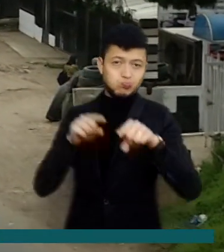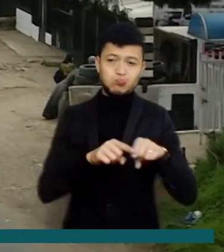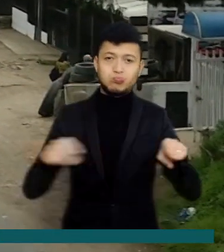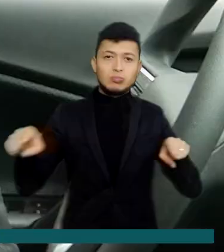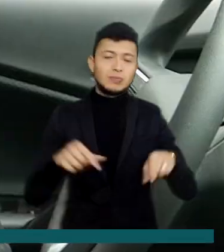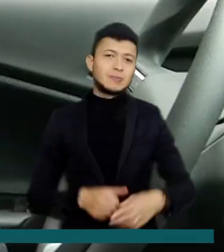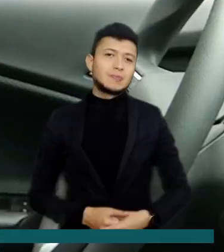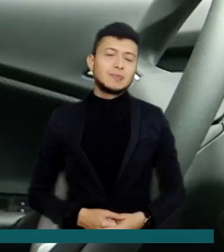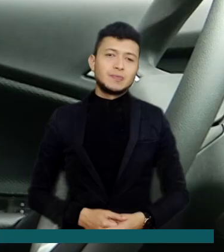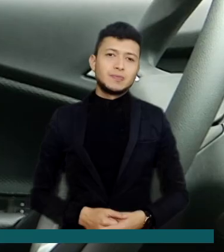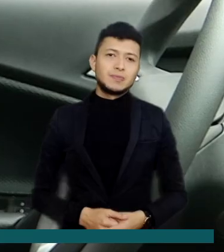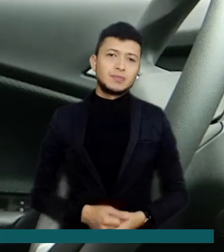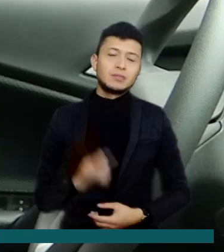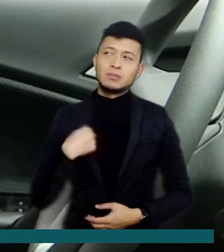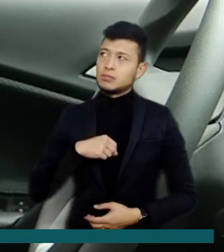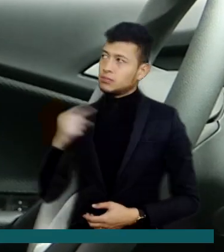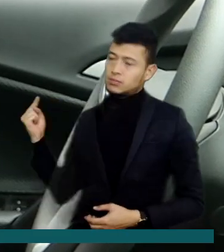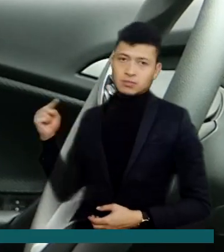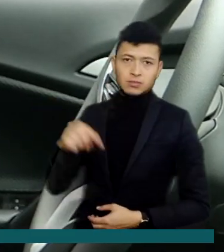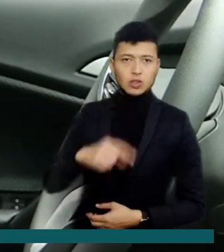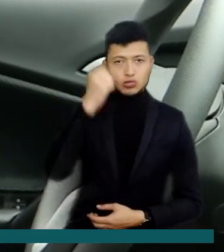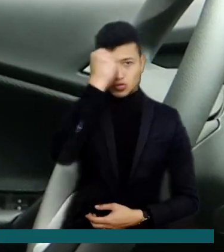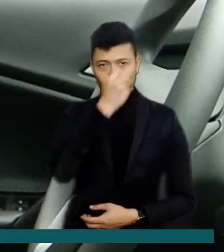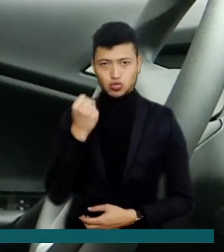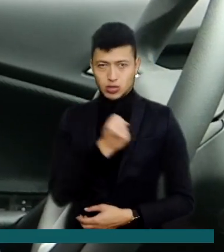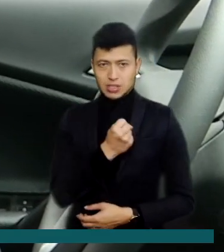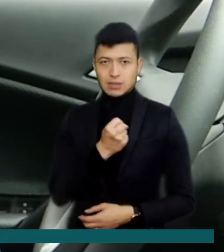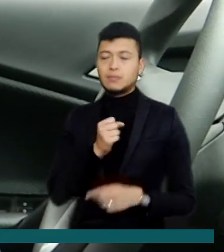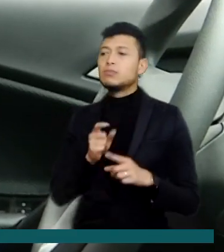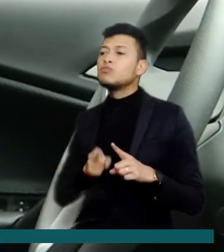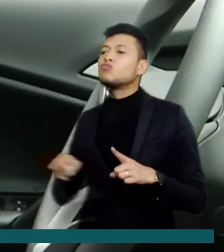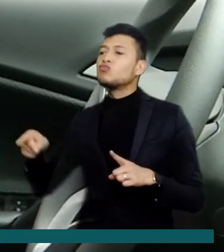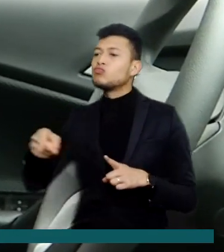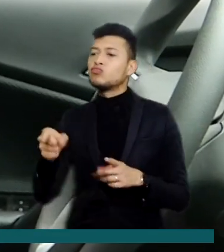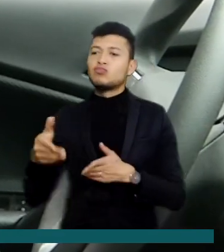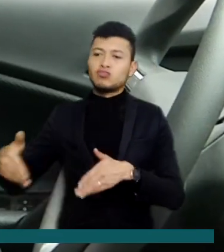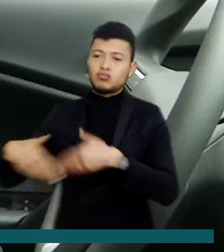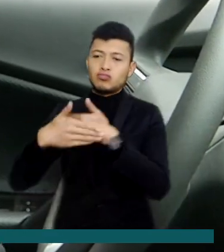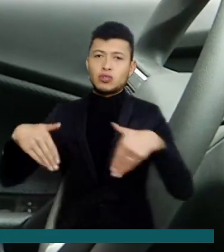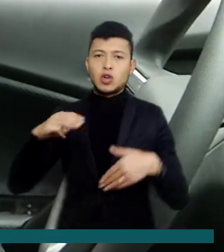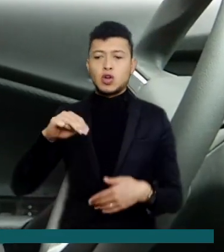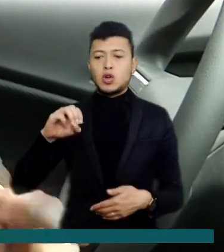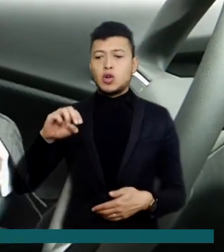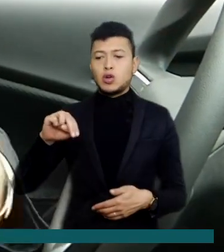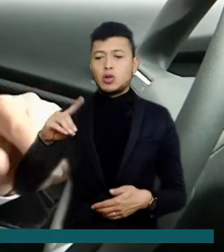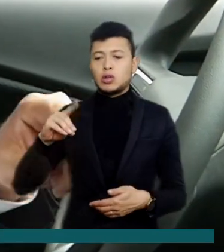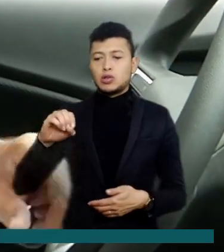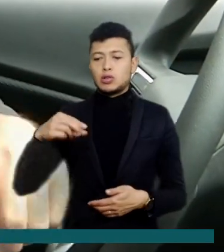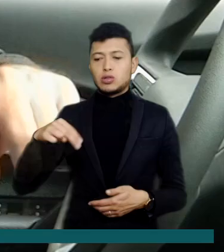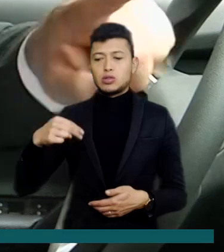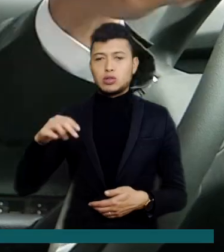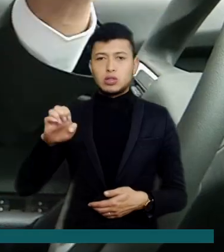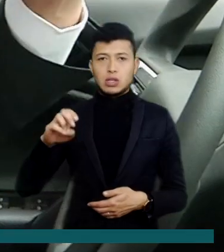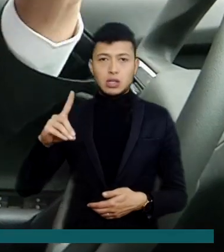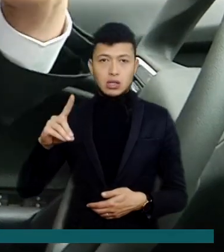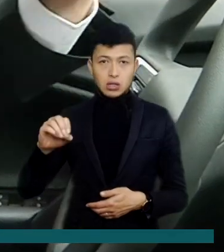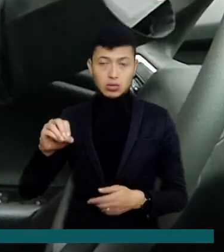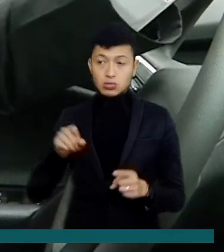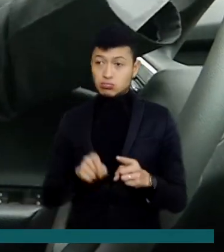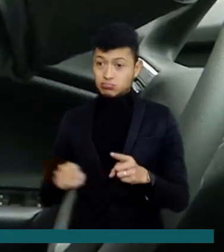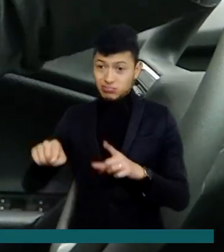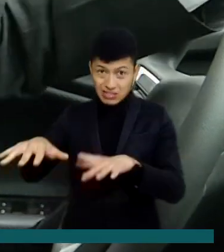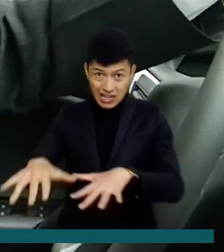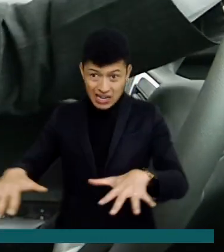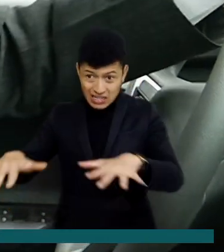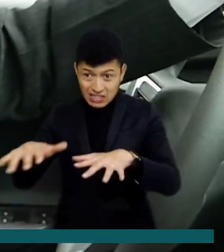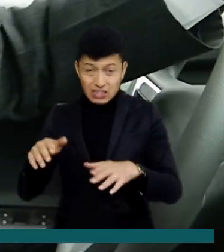circula. Venimos desde Soacha por Mondoñedo y eso es muy complicado, o sea, gastamos más tiempo por este lado que viniéndonos por